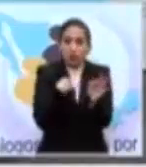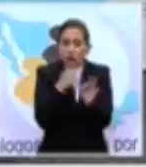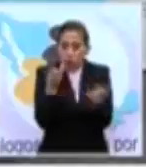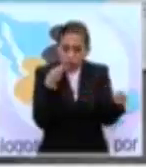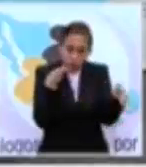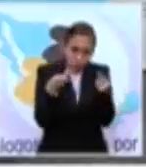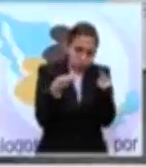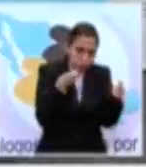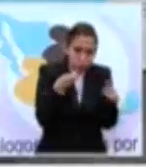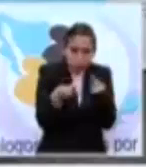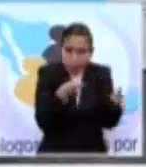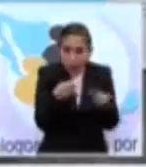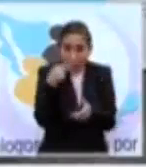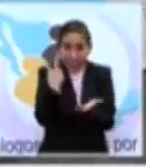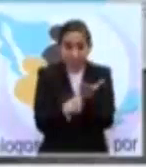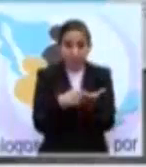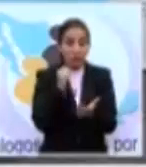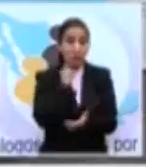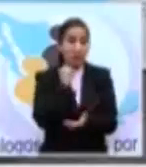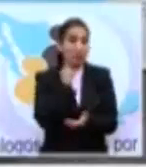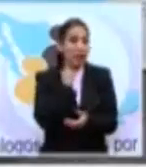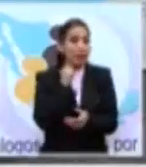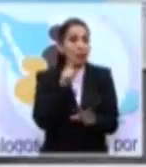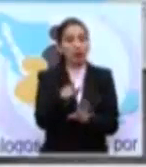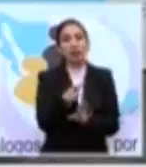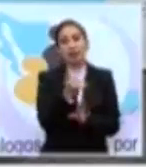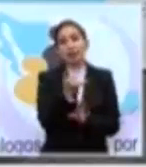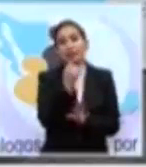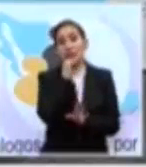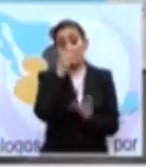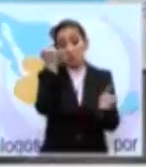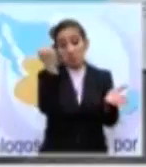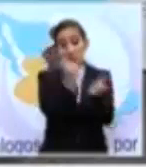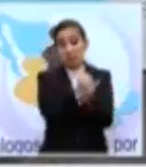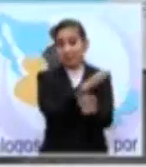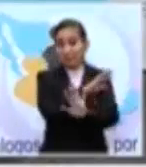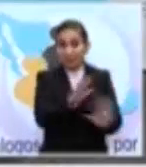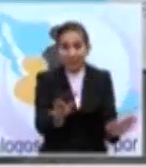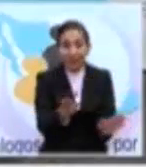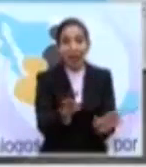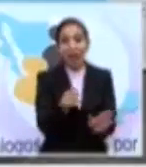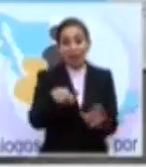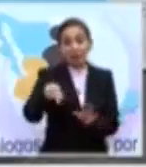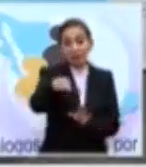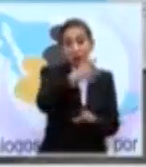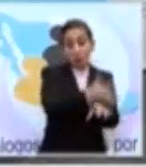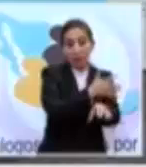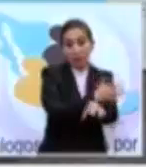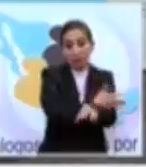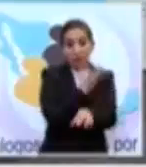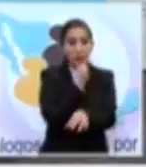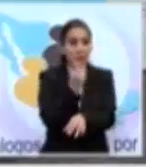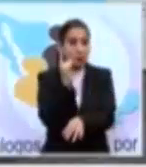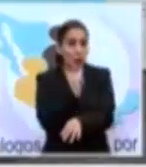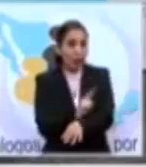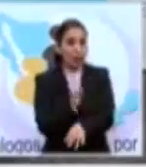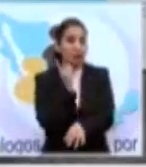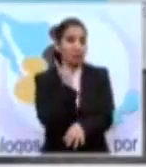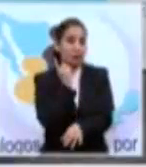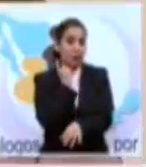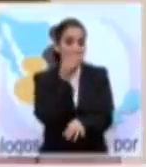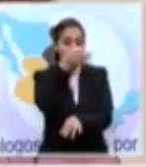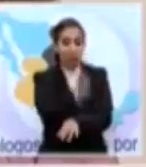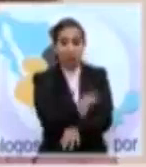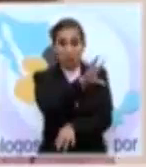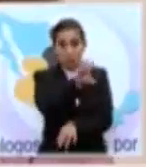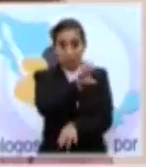hacer en el Senado de la República y luego fue aprobado por mis compañeras y compañeros diputados, por